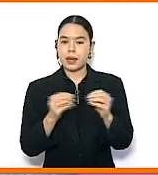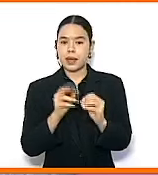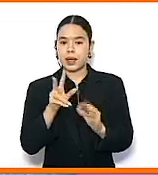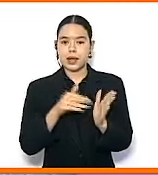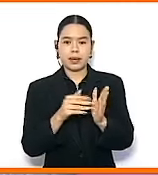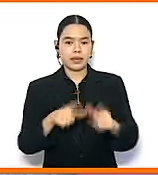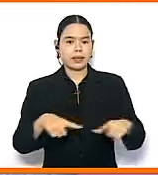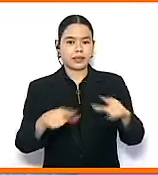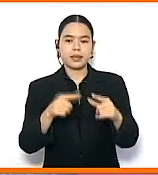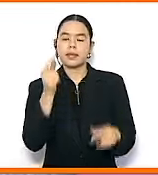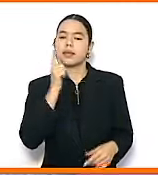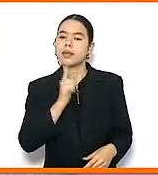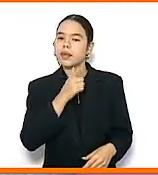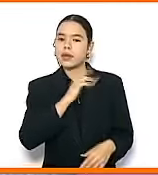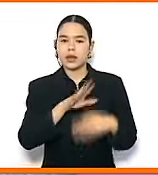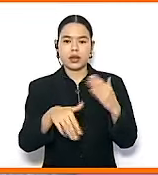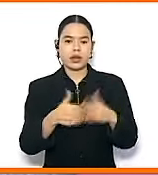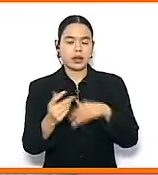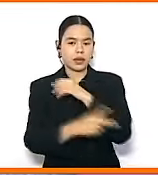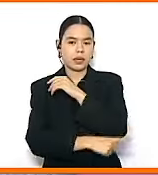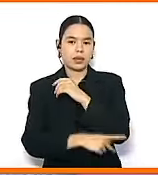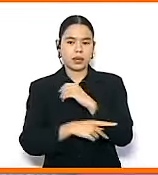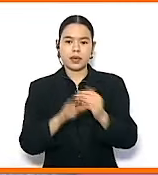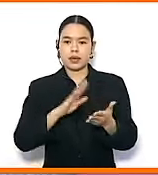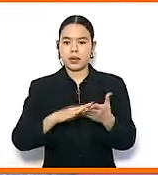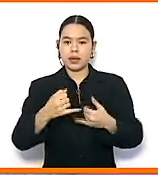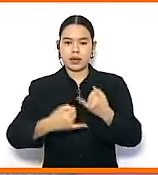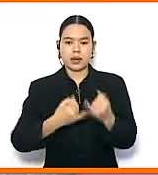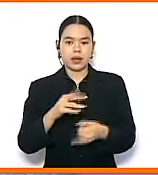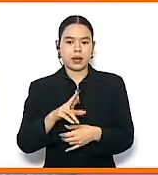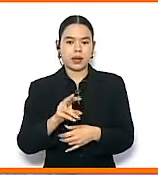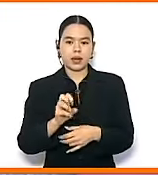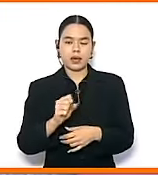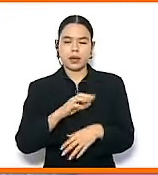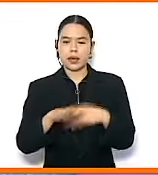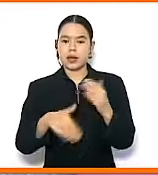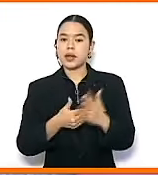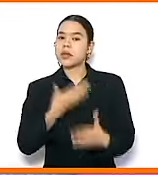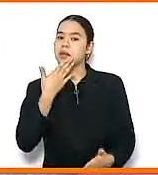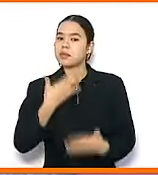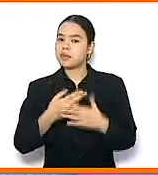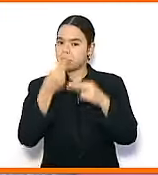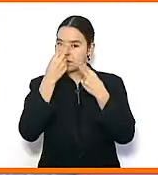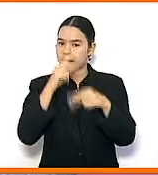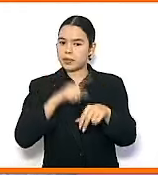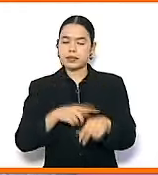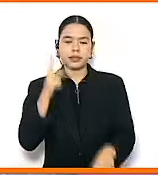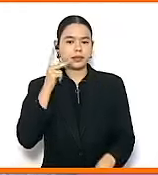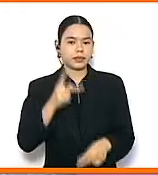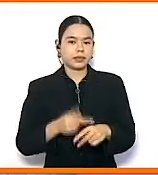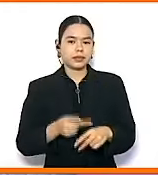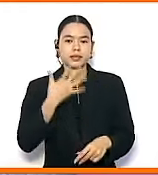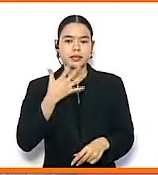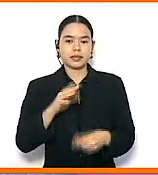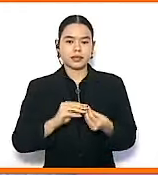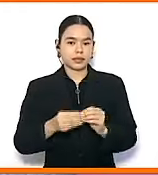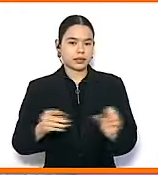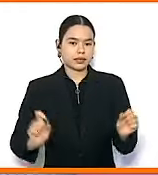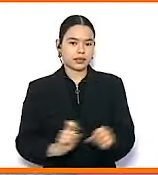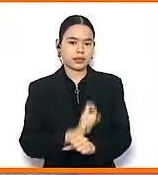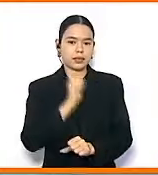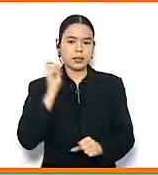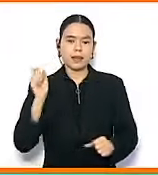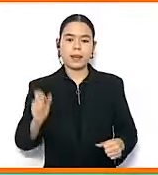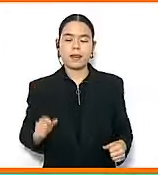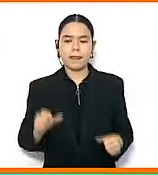puntos de venta a nivel nacional y adquirir tu jugada de redes? Después de esta excelente noticia, ahora sí, es momento de que conozcas tu primer dígito